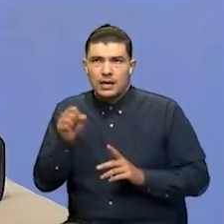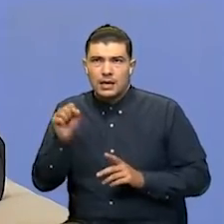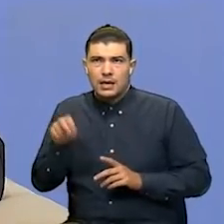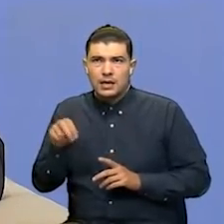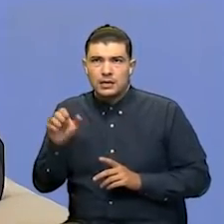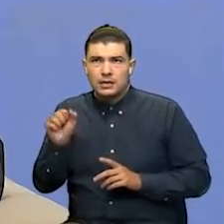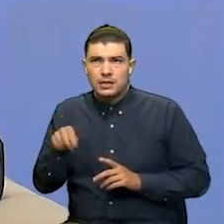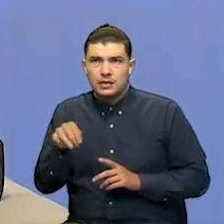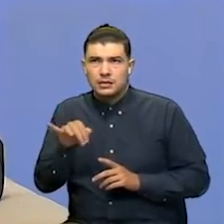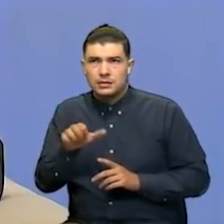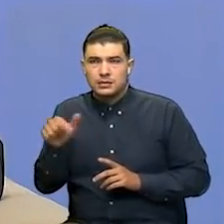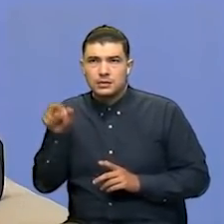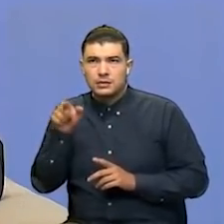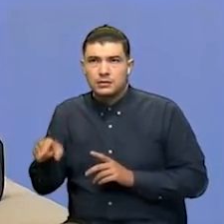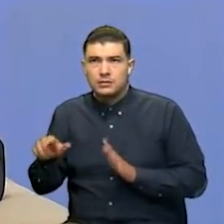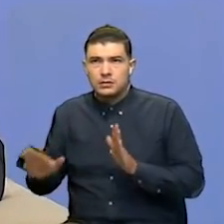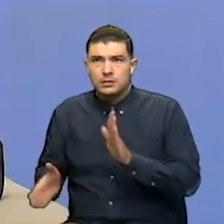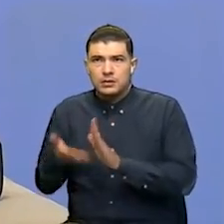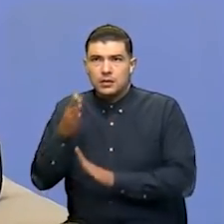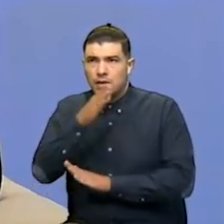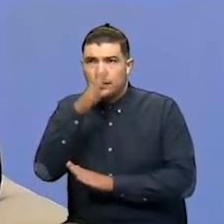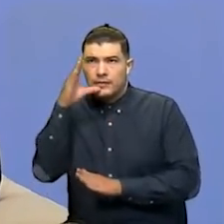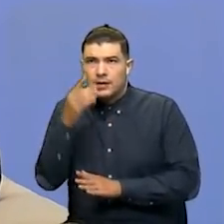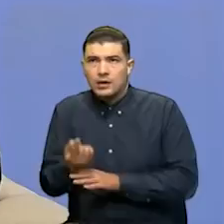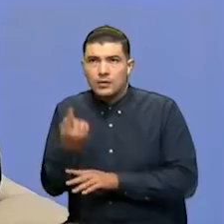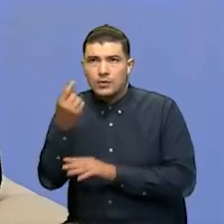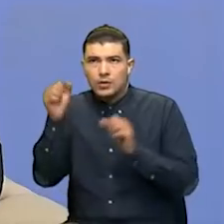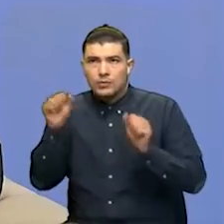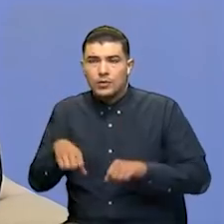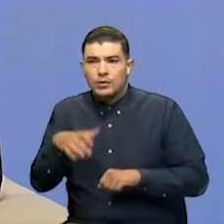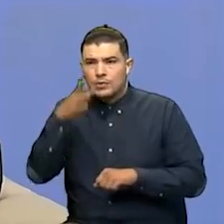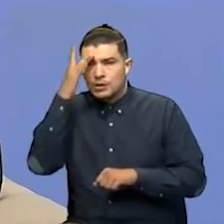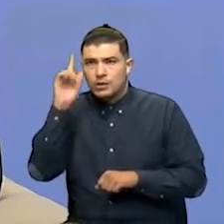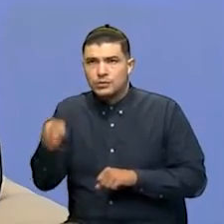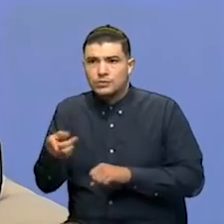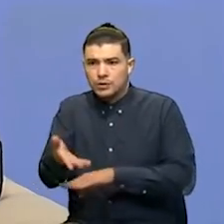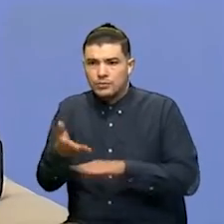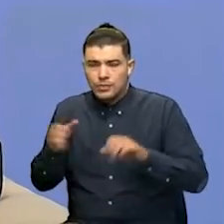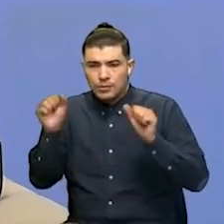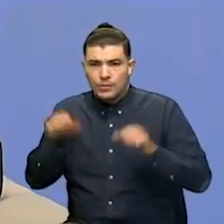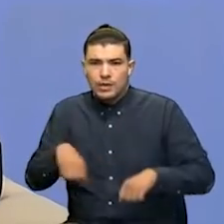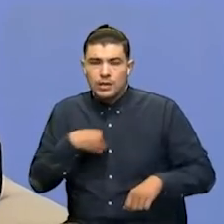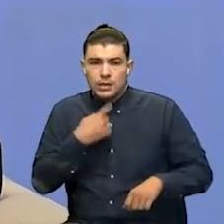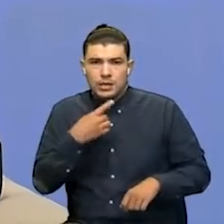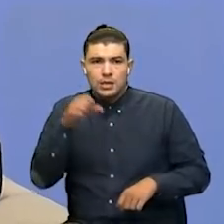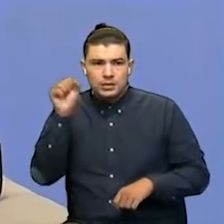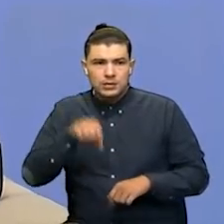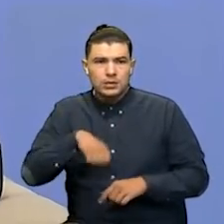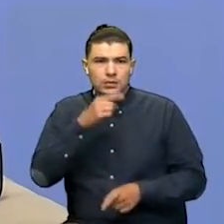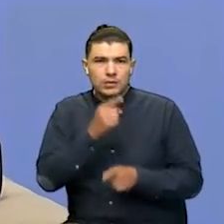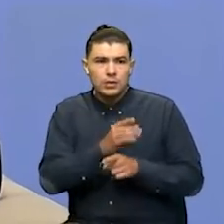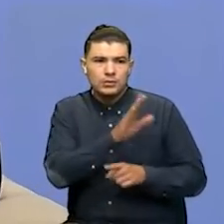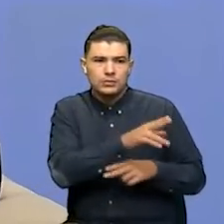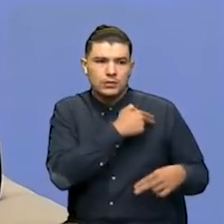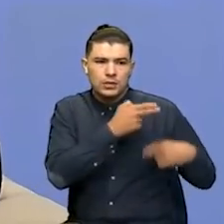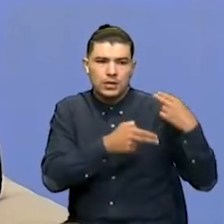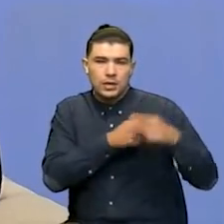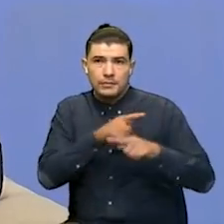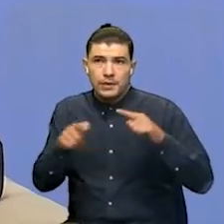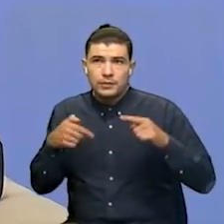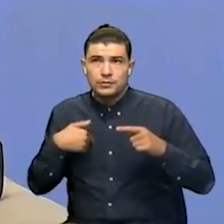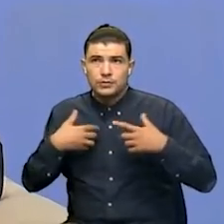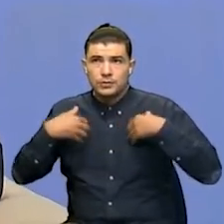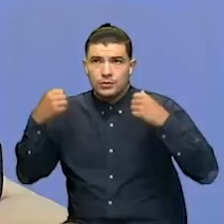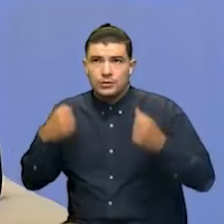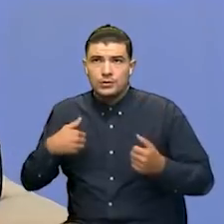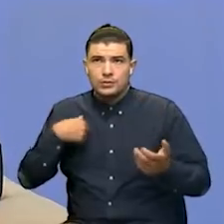haya valorizado la finca única y exclusivamente. ¿Por qué se puede pedir eso? Porque ella también puede decir, sí, a pesar de que eso era una herencia, pero yo también con mi